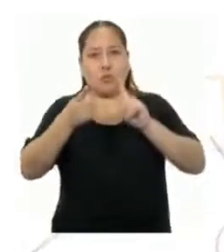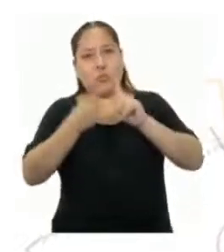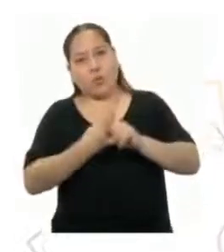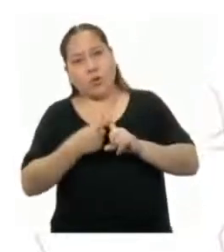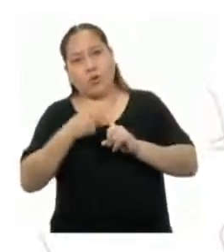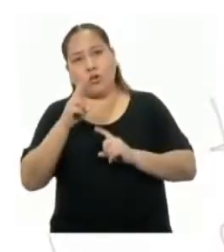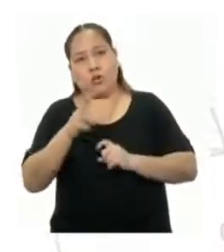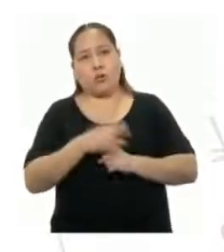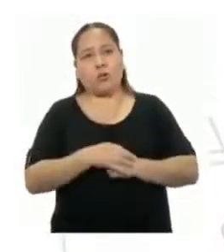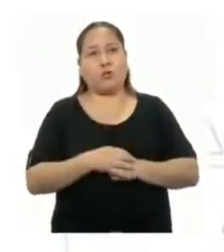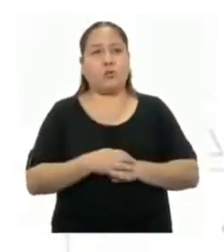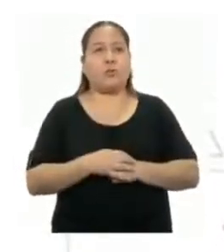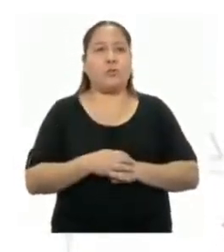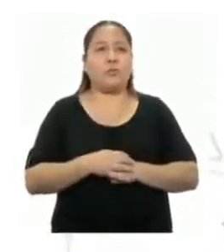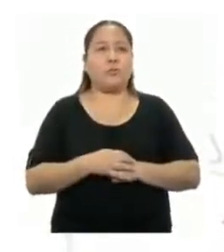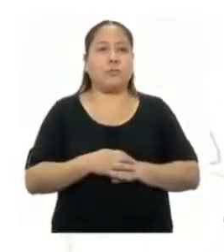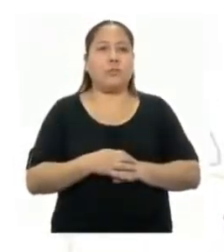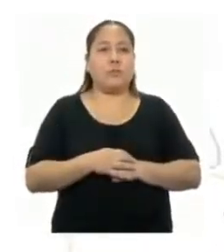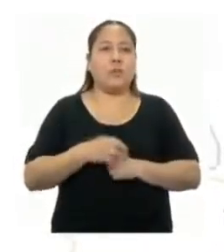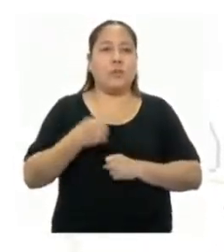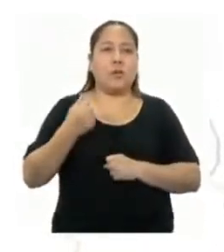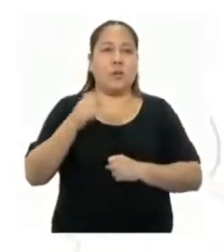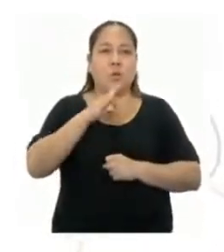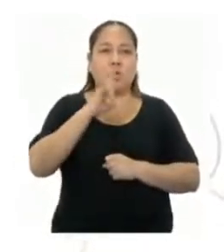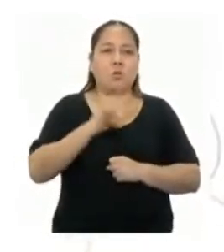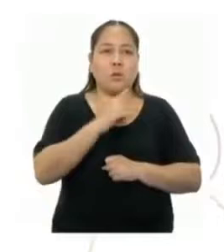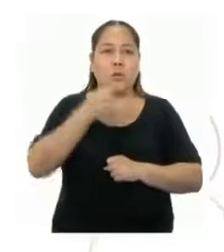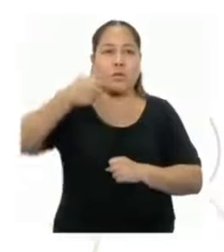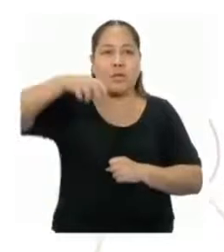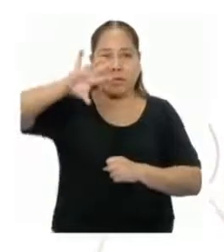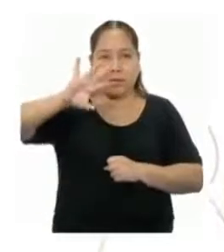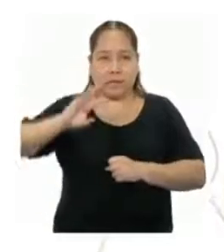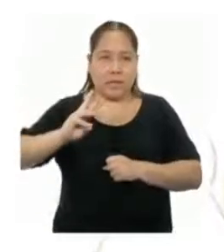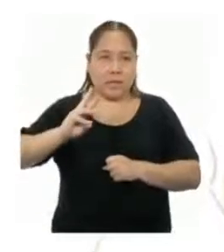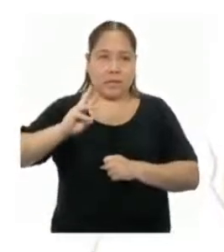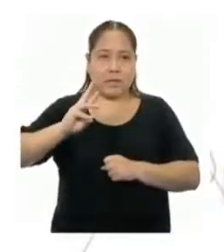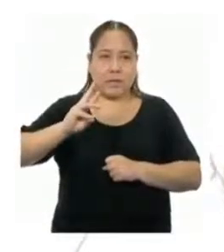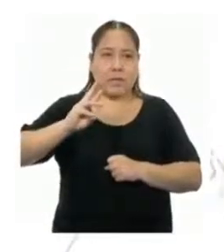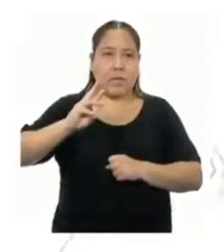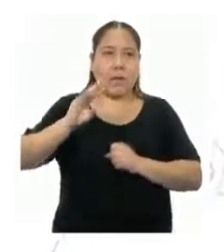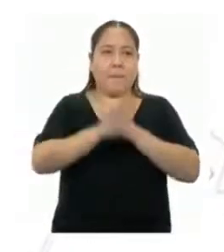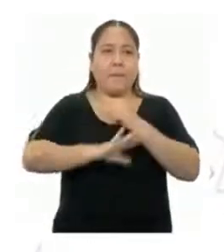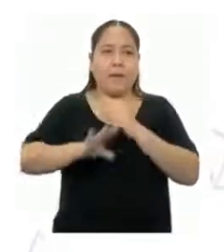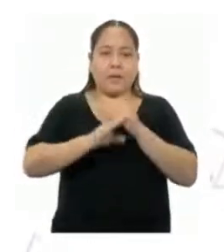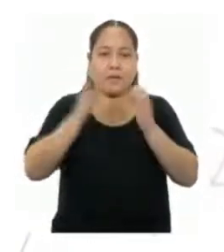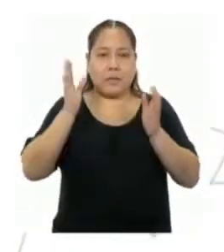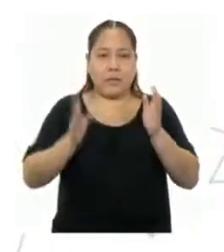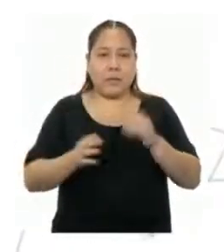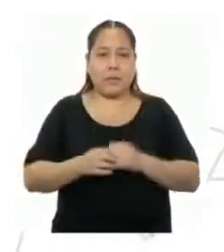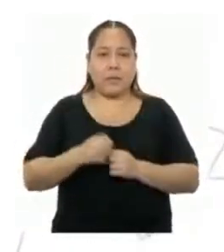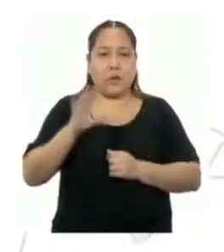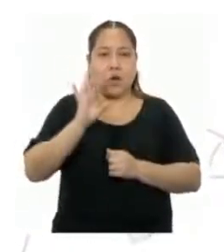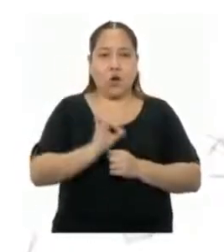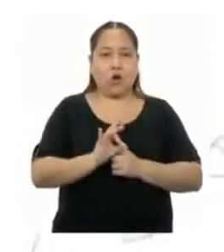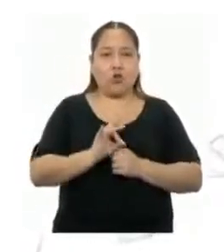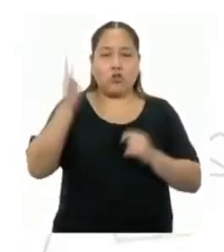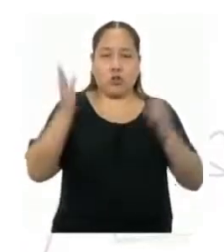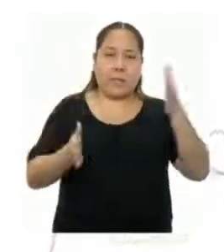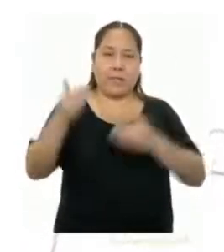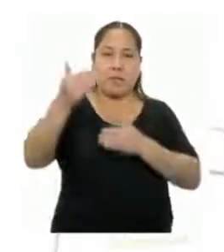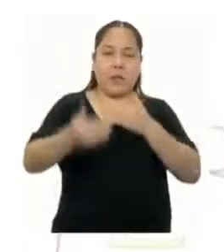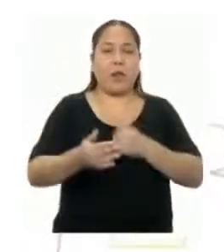la información de la primera columna y me sale que utilizaría 16 aristas básicas y 8 aristas laterales.